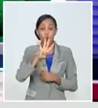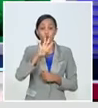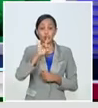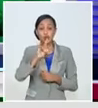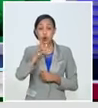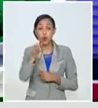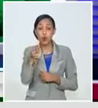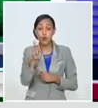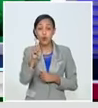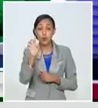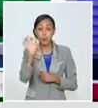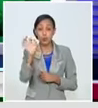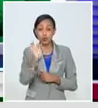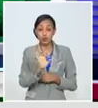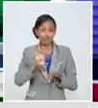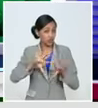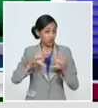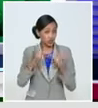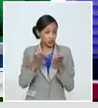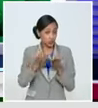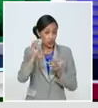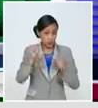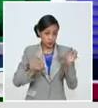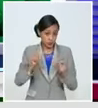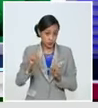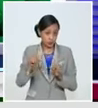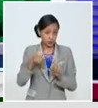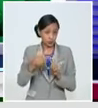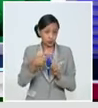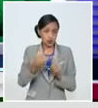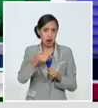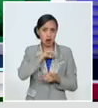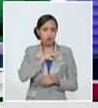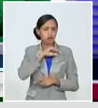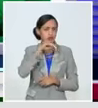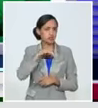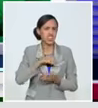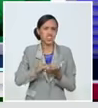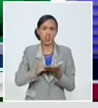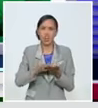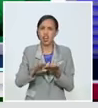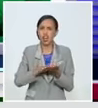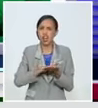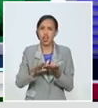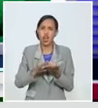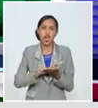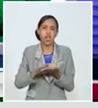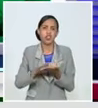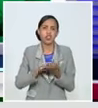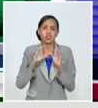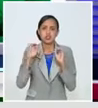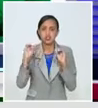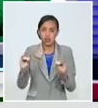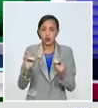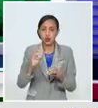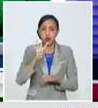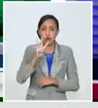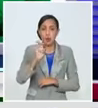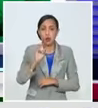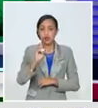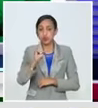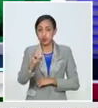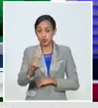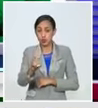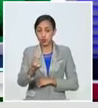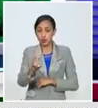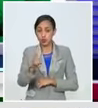49,1% de todos los diagnosticados ayer asintomáticos. Estamos hablando de 401 de los